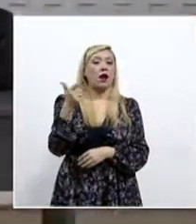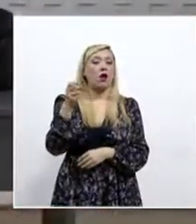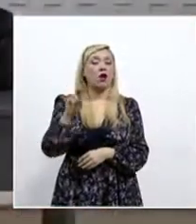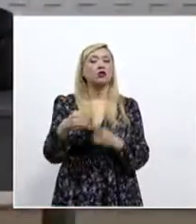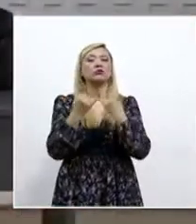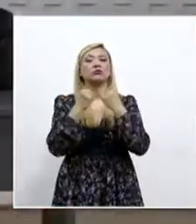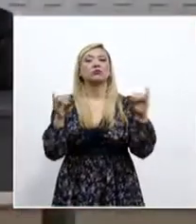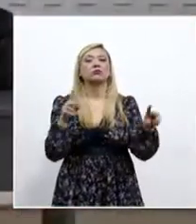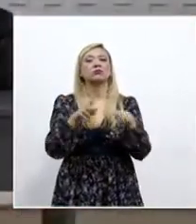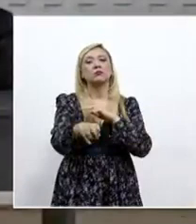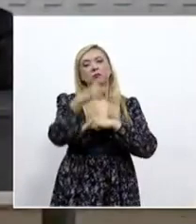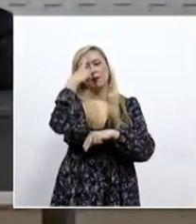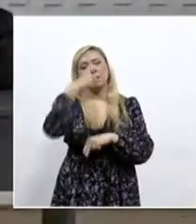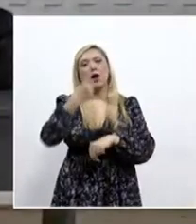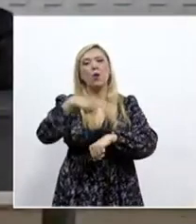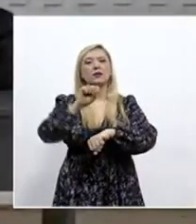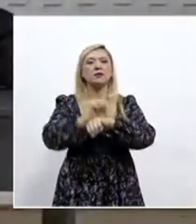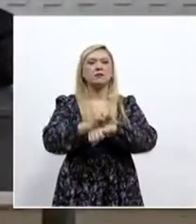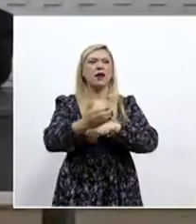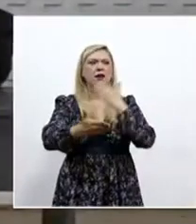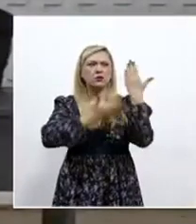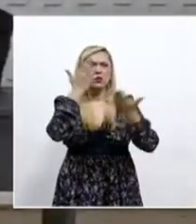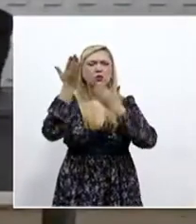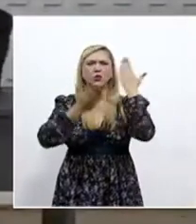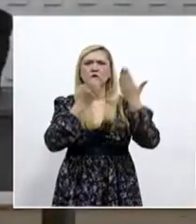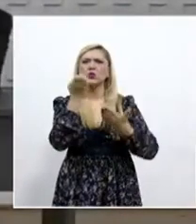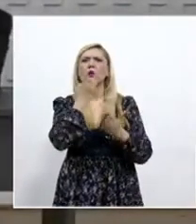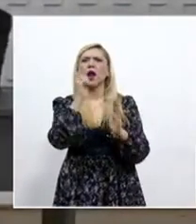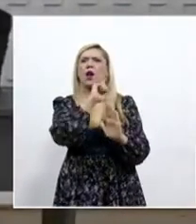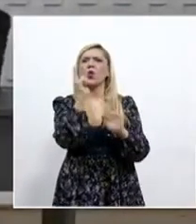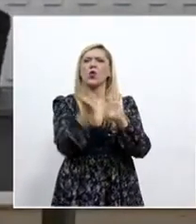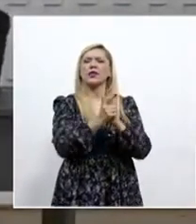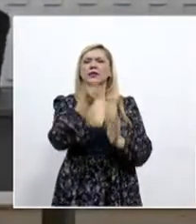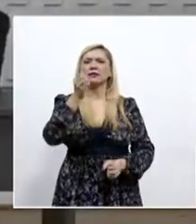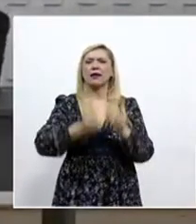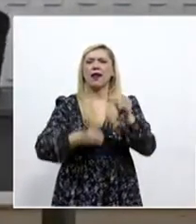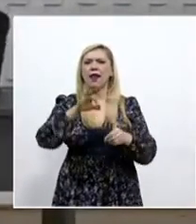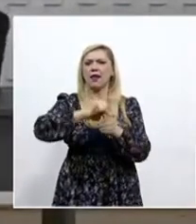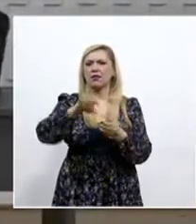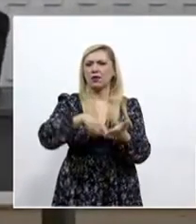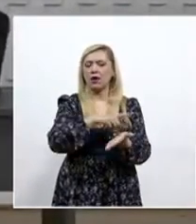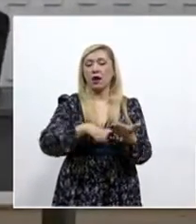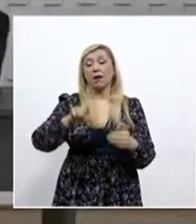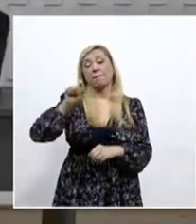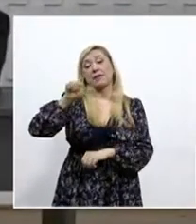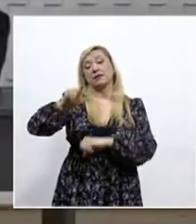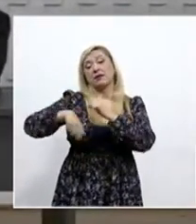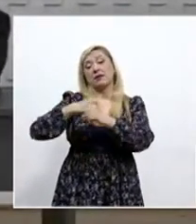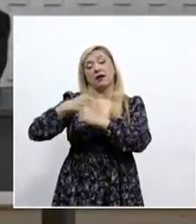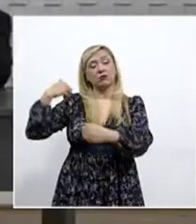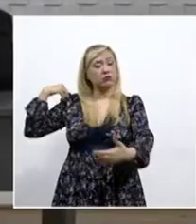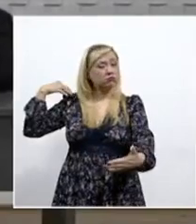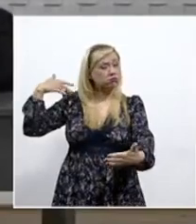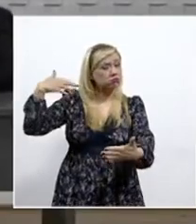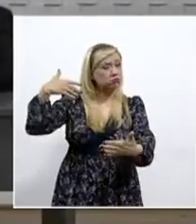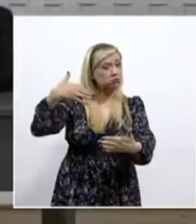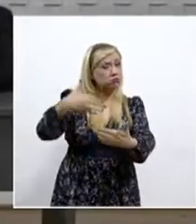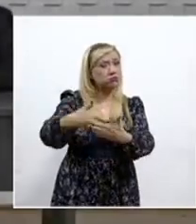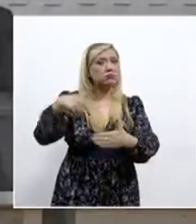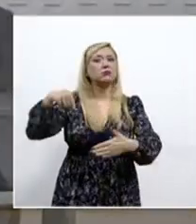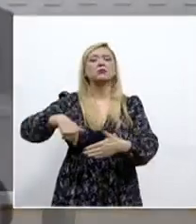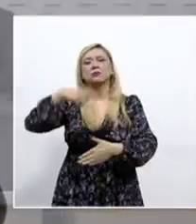Son una puerta de entrada para que ustedes puedan, de manera organizada y sistemática, navegar por ese mar de